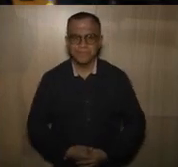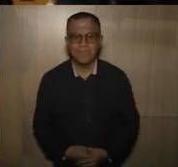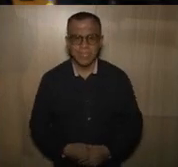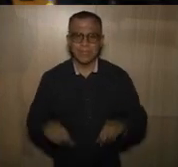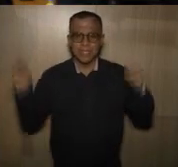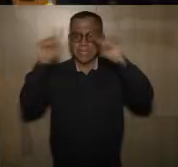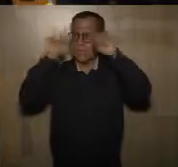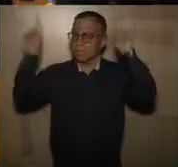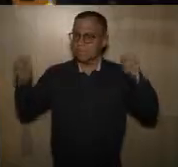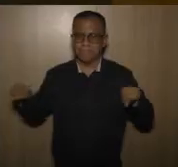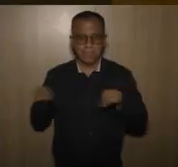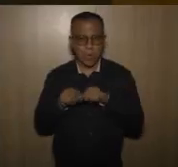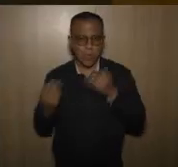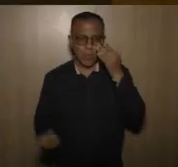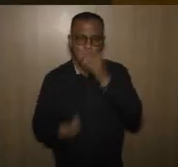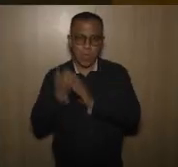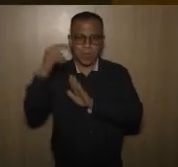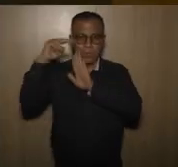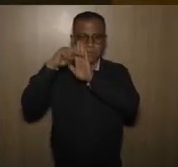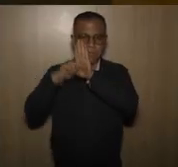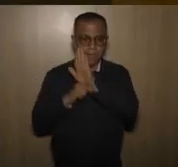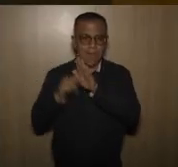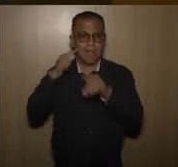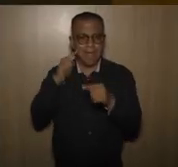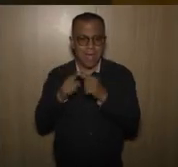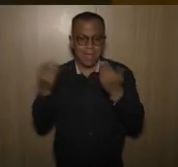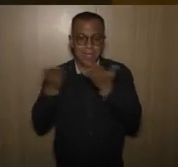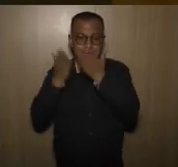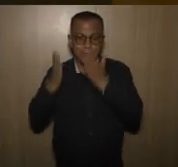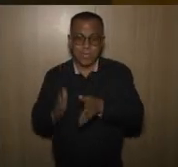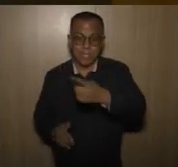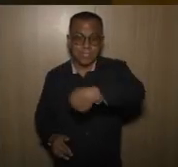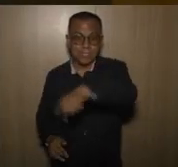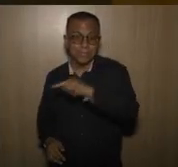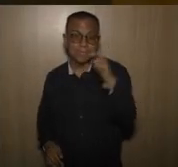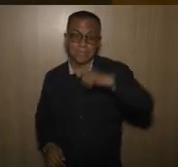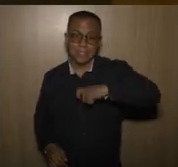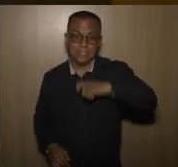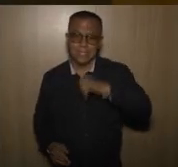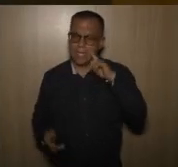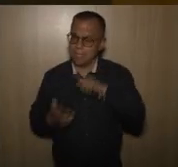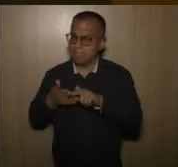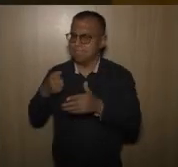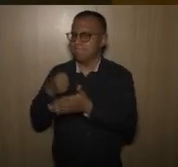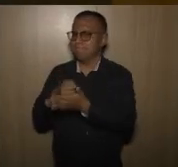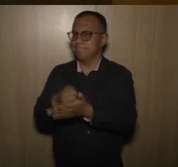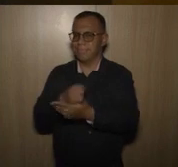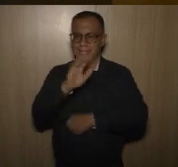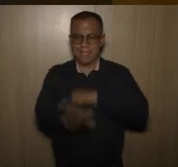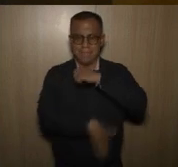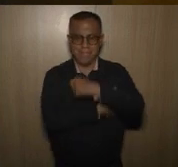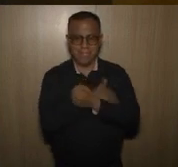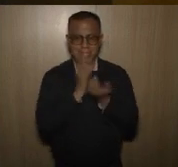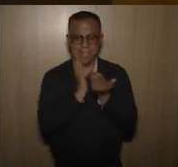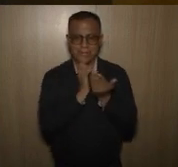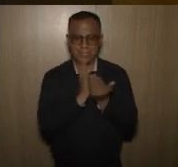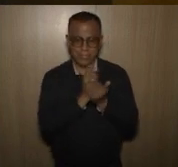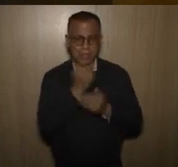normativo actualizado, centrado mucho en las necesidades del estudiante, como lo insistía la ministra de